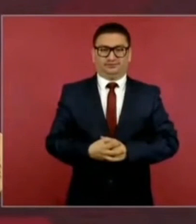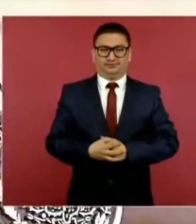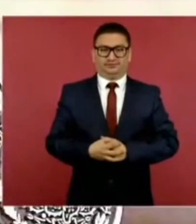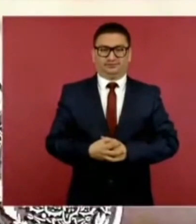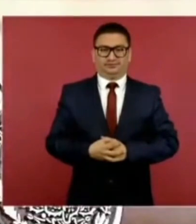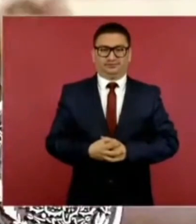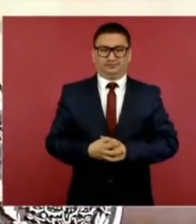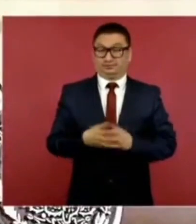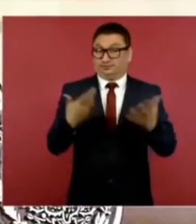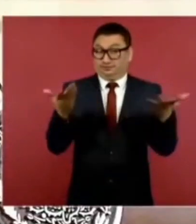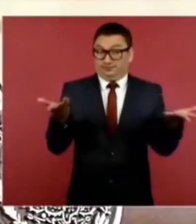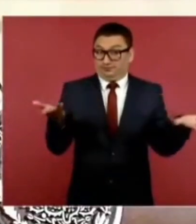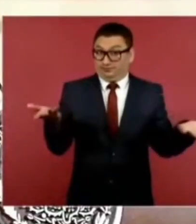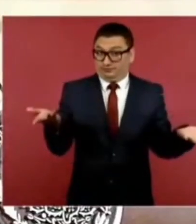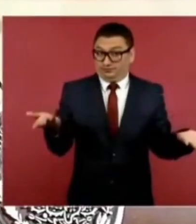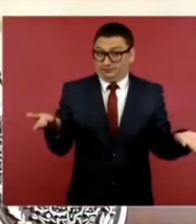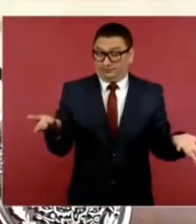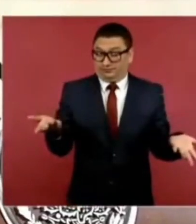O sea,